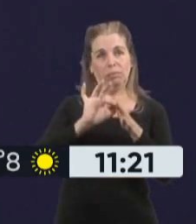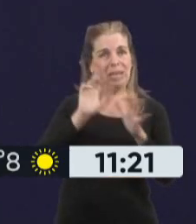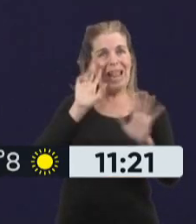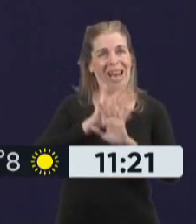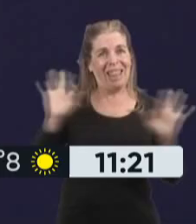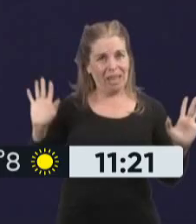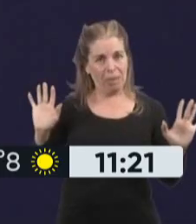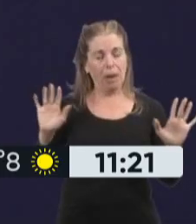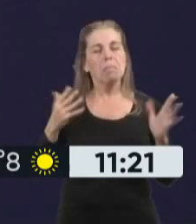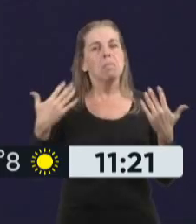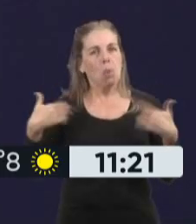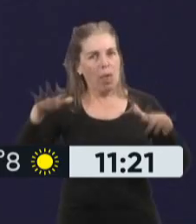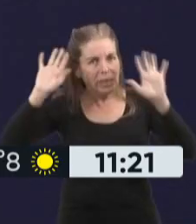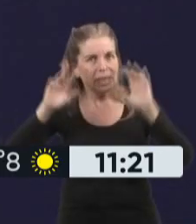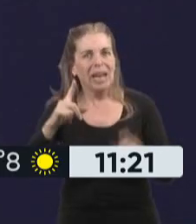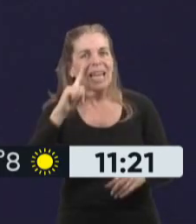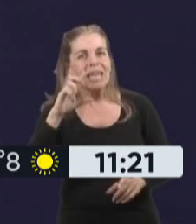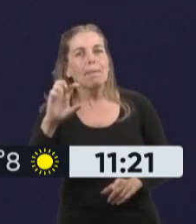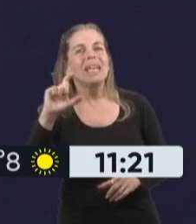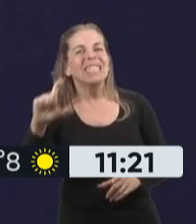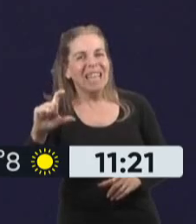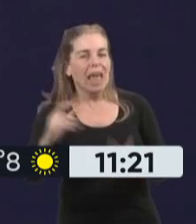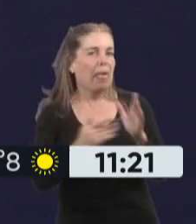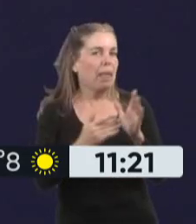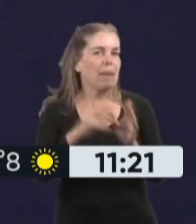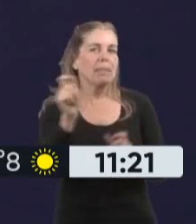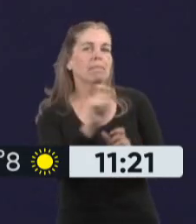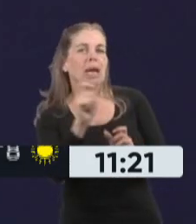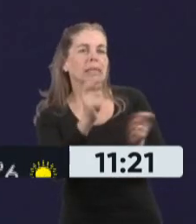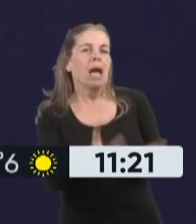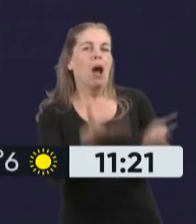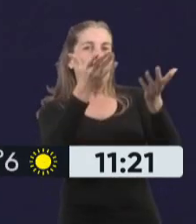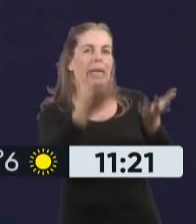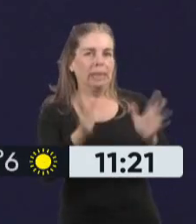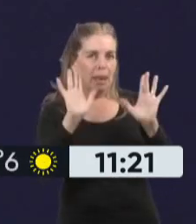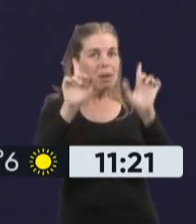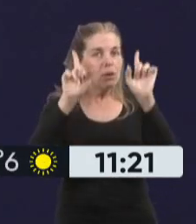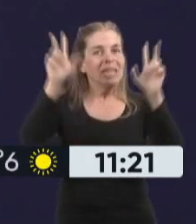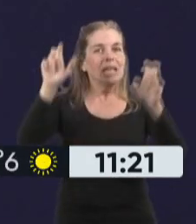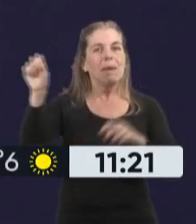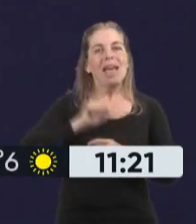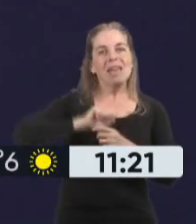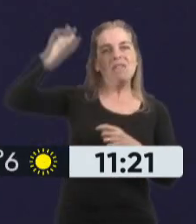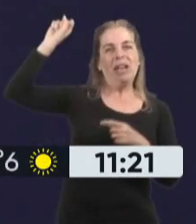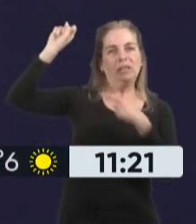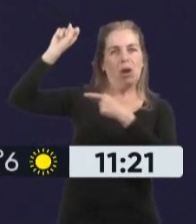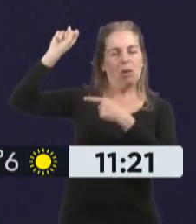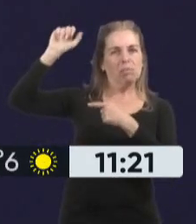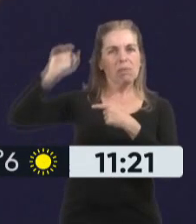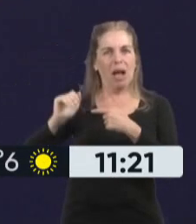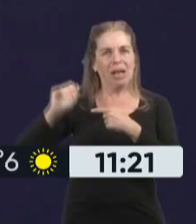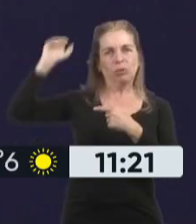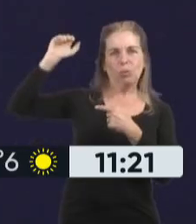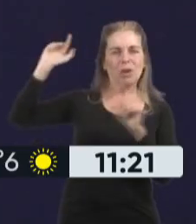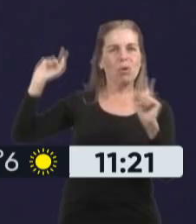el IPC en el mes que efectivamente se corrige, pero la inflación no se da en virtud del aumento del precio de uno